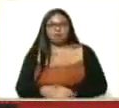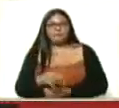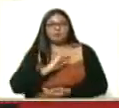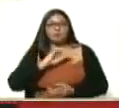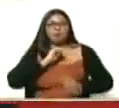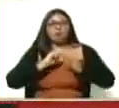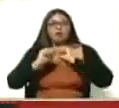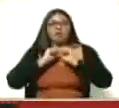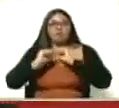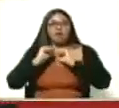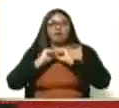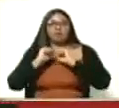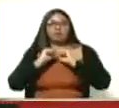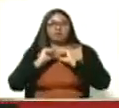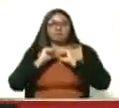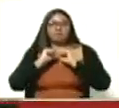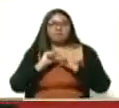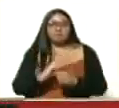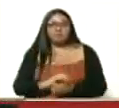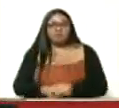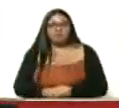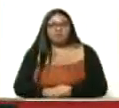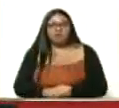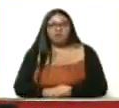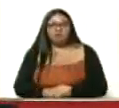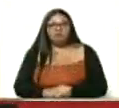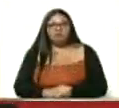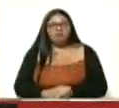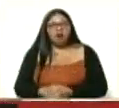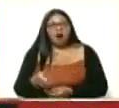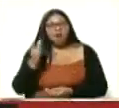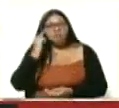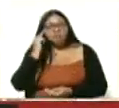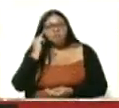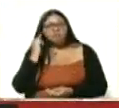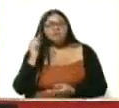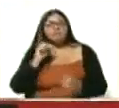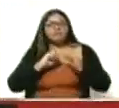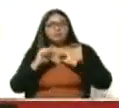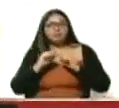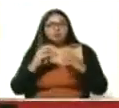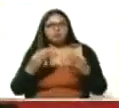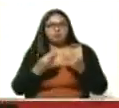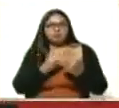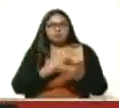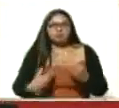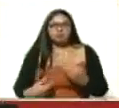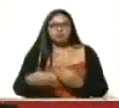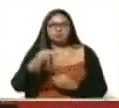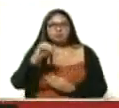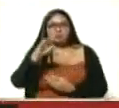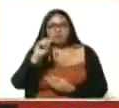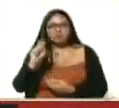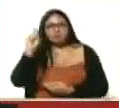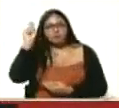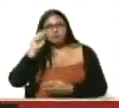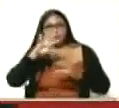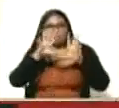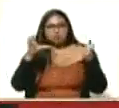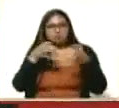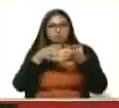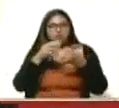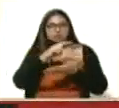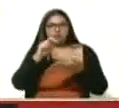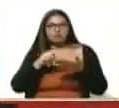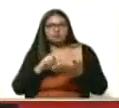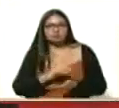movimiento Una Mujer. Está con la presencia de María León, la diputada María León, toda la dirección nacional de Una